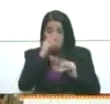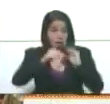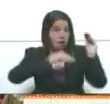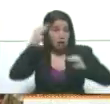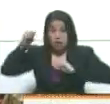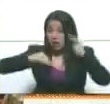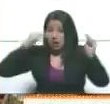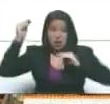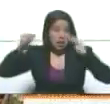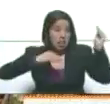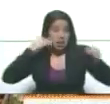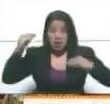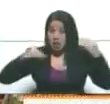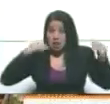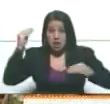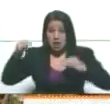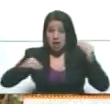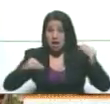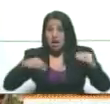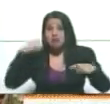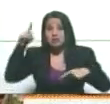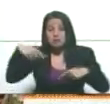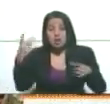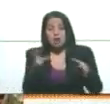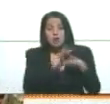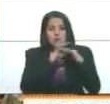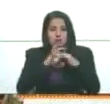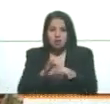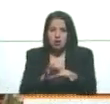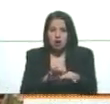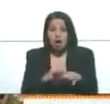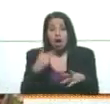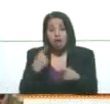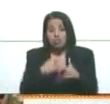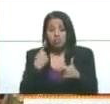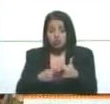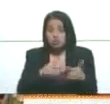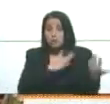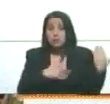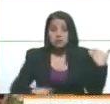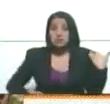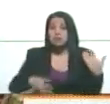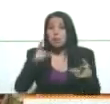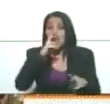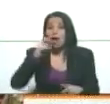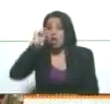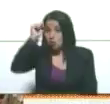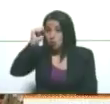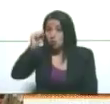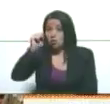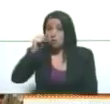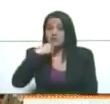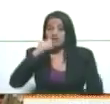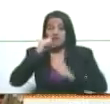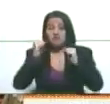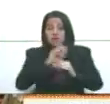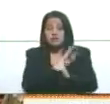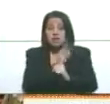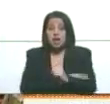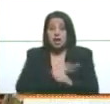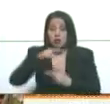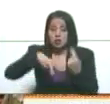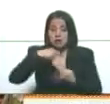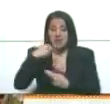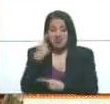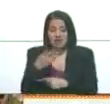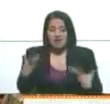haber. Y ha llamado también a la unidad. Entonces, el compañero Nicolás Maduro hizo un llamado en estos días, que a las fuerzas revolucionarias debemos ir